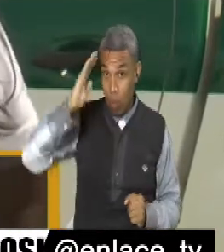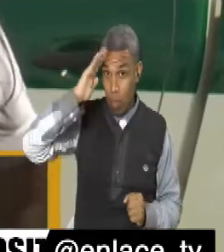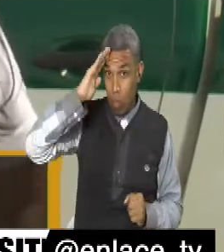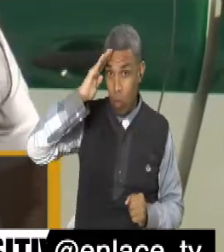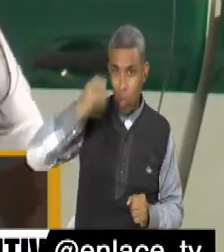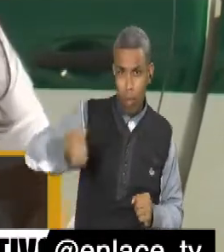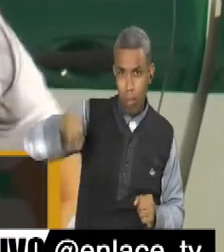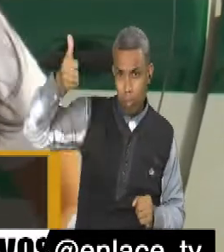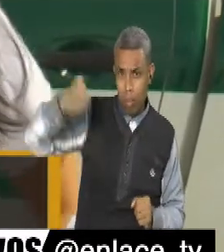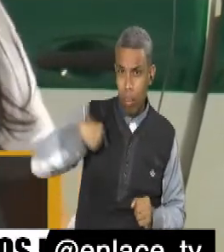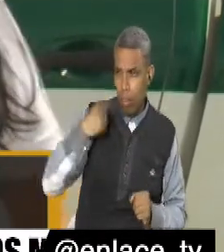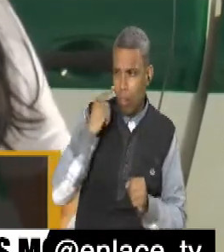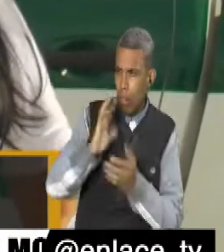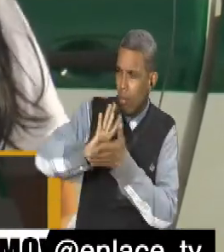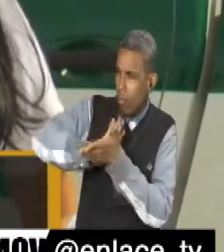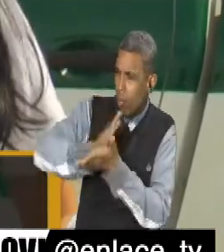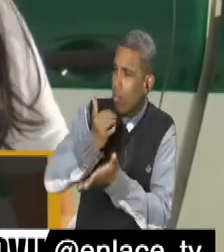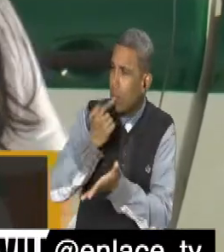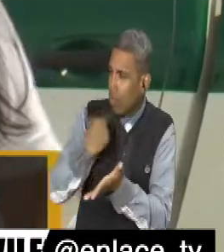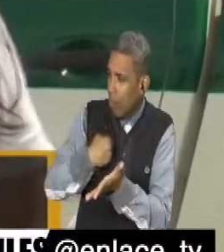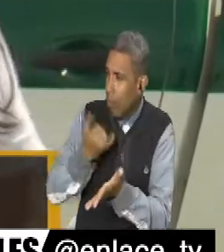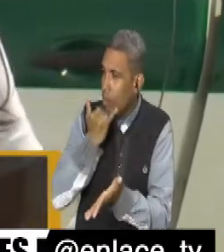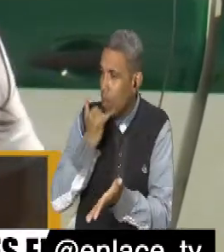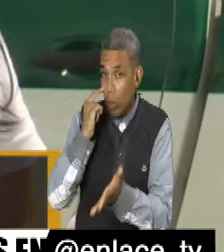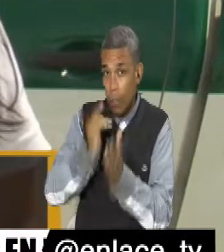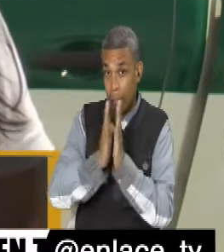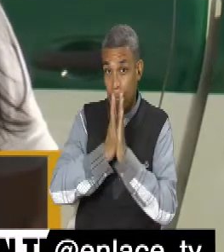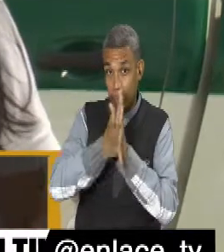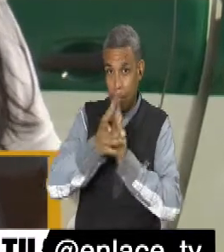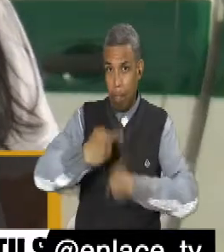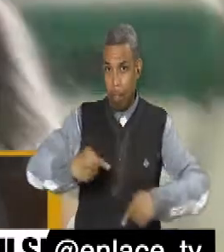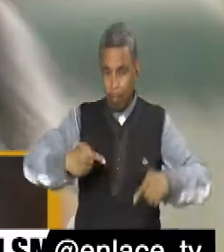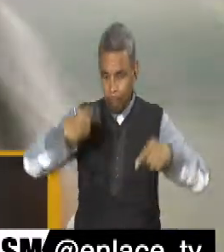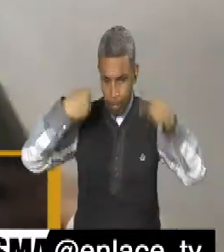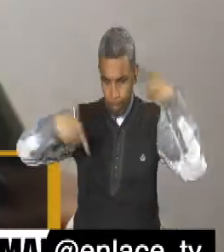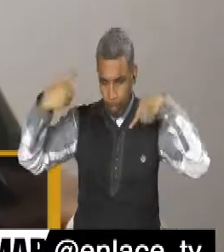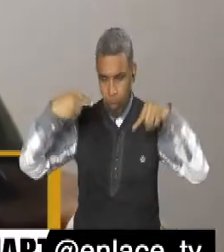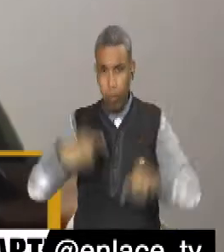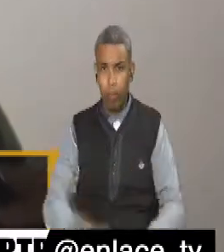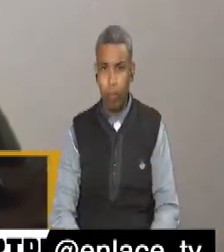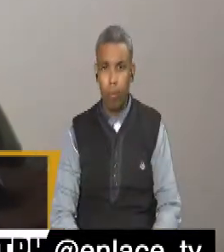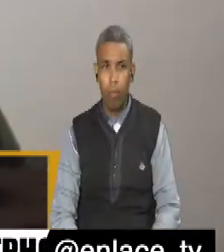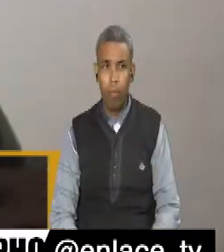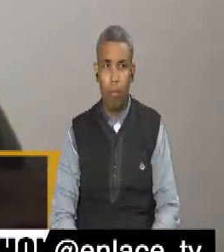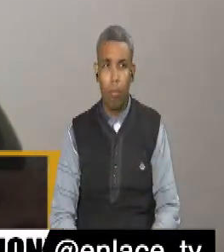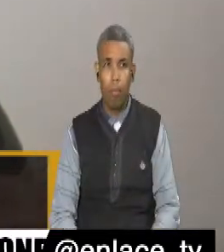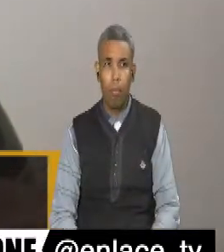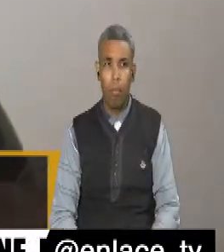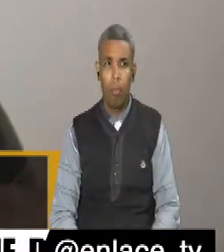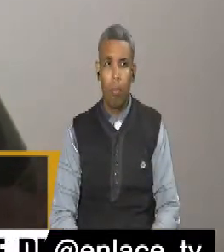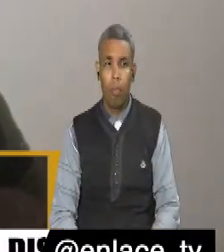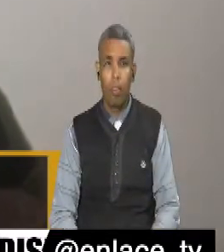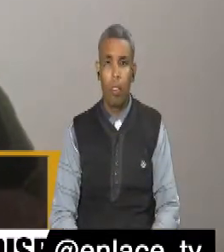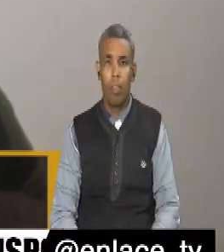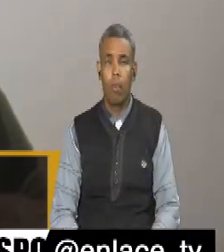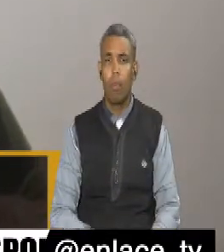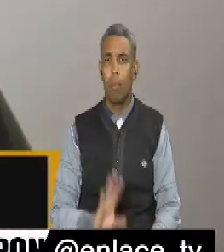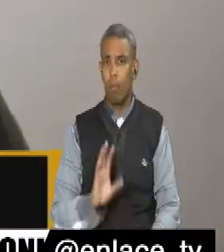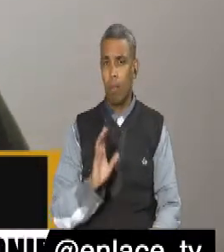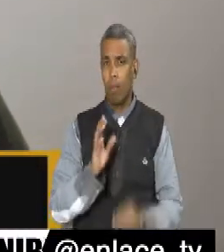cuente y le cuente también a los televidentes qué fue lo que conocieron las autoridades. La madre se acerca al CAI